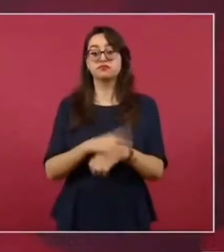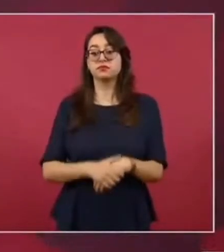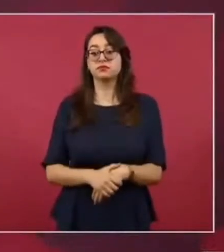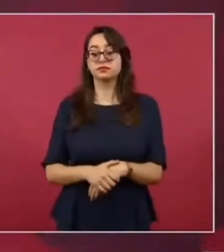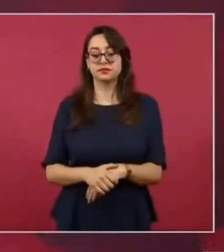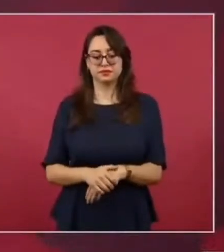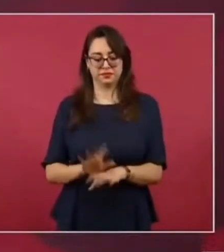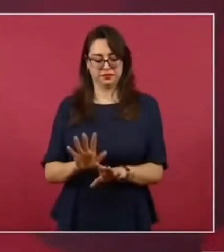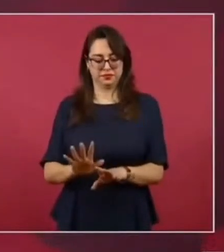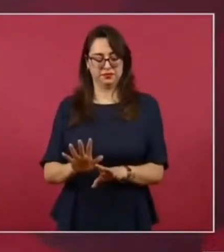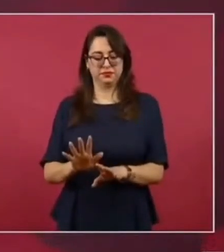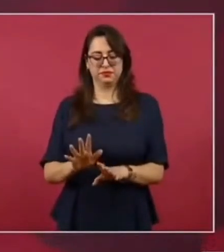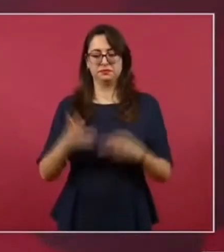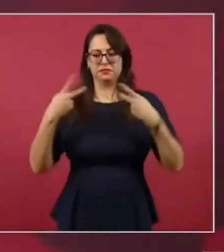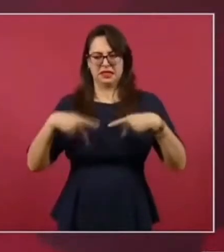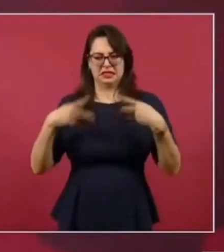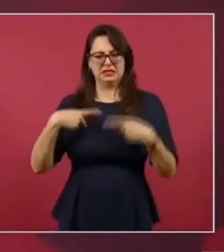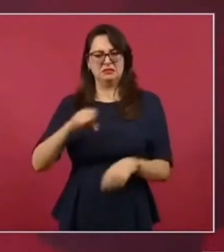un